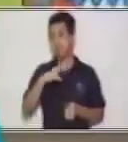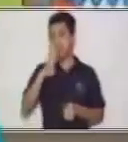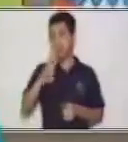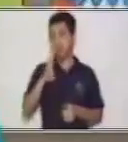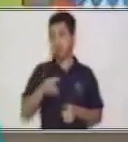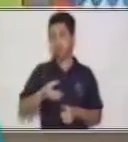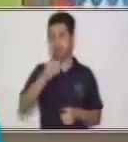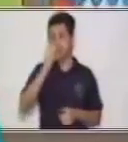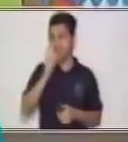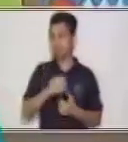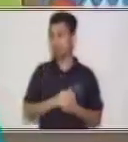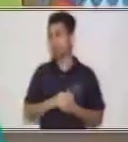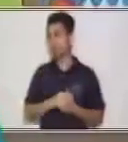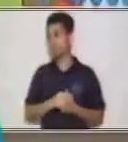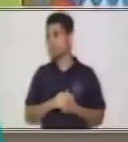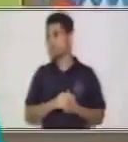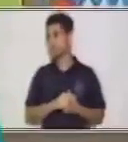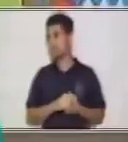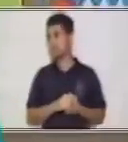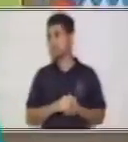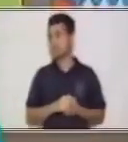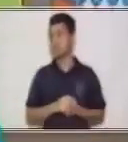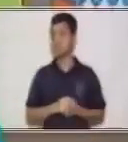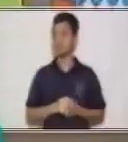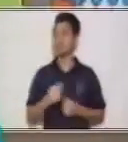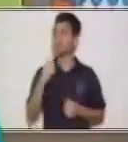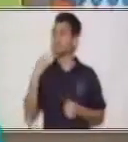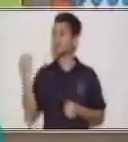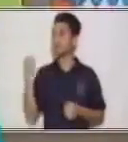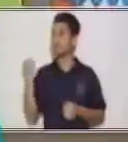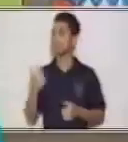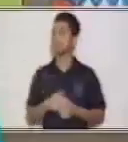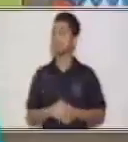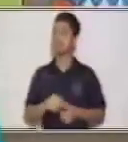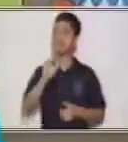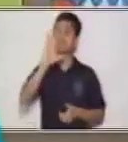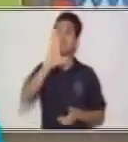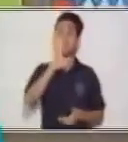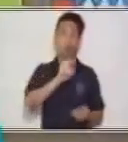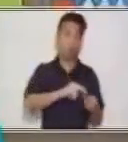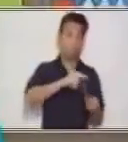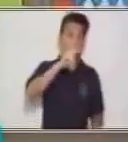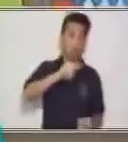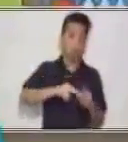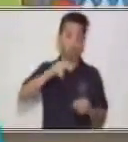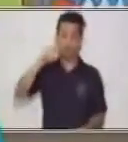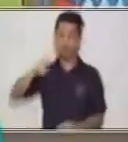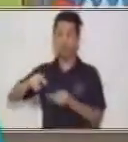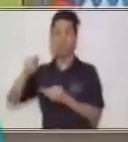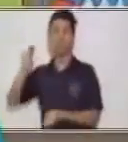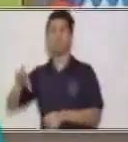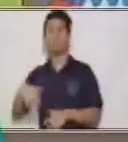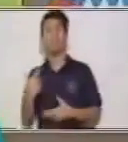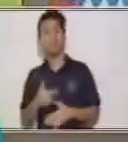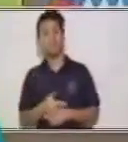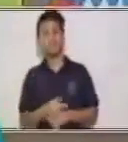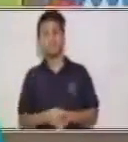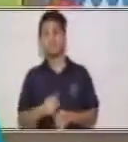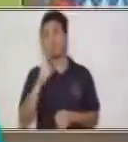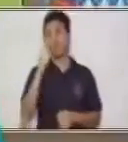vasos. Vamos con la siguiente. Nos preguntan 5 botellas. 5 botellas, ¿a qué equivale? A